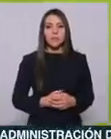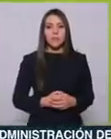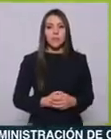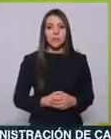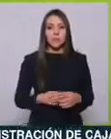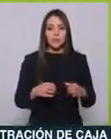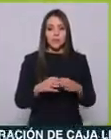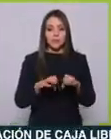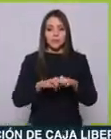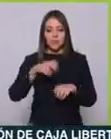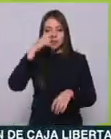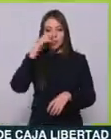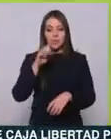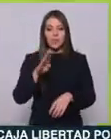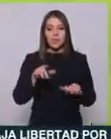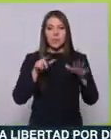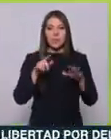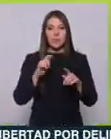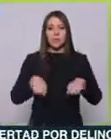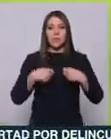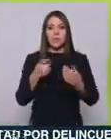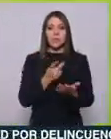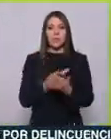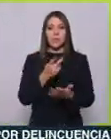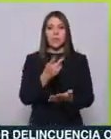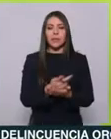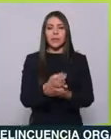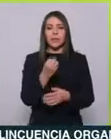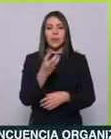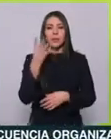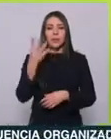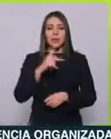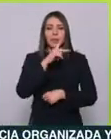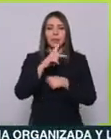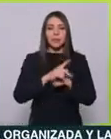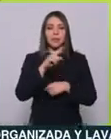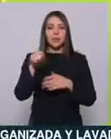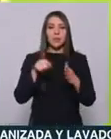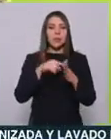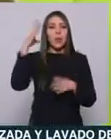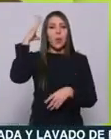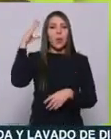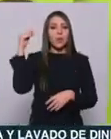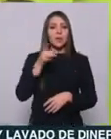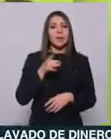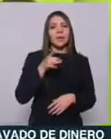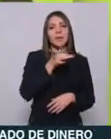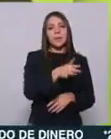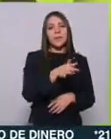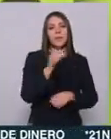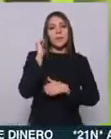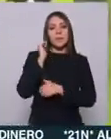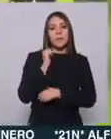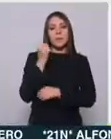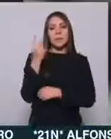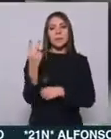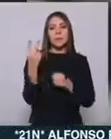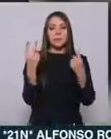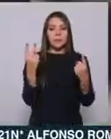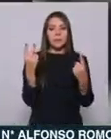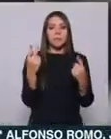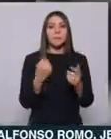La selección mexicana sub-17 consiguió el título del torneo Cuatro Naciones que se llevó a cabo en Holanda tras vencer en la final al anfitrión por marcador de